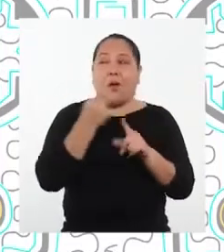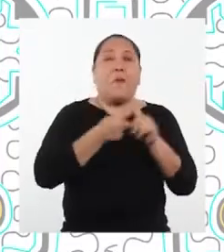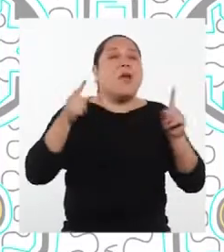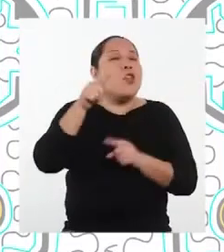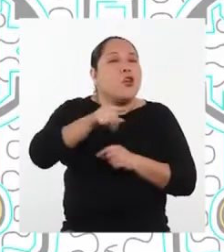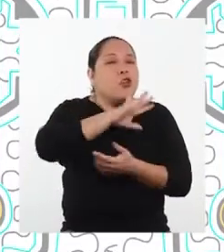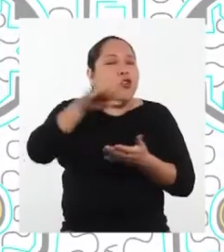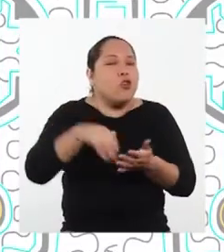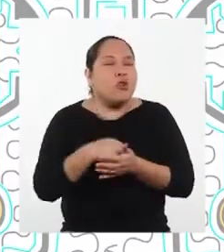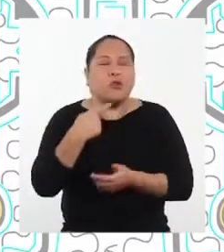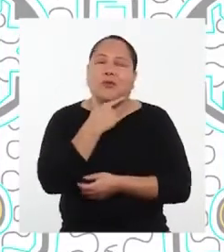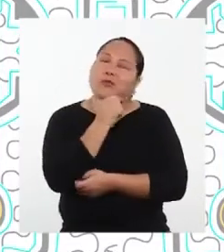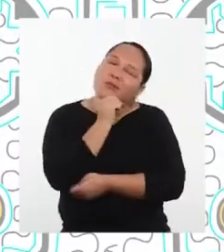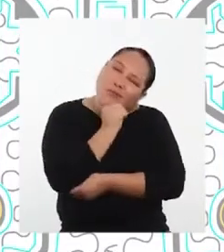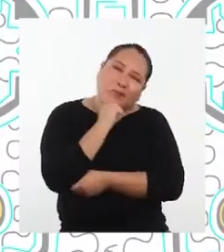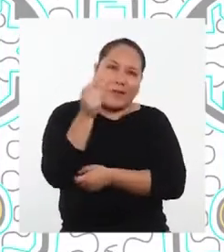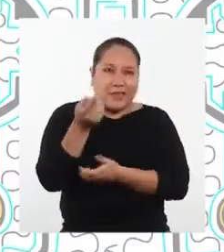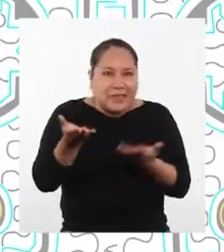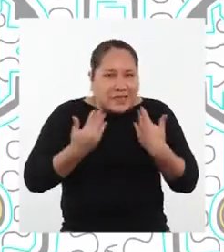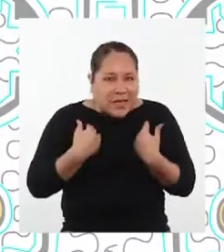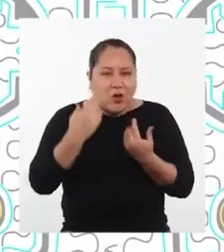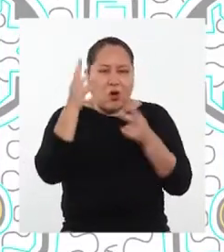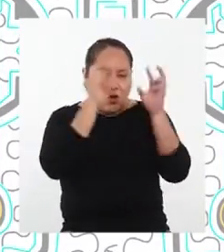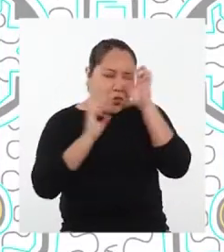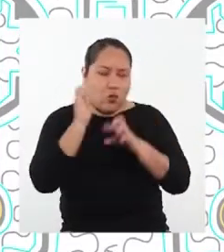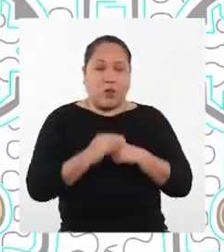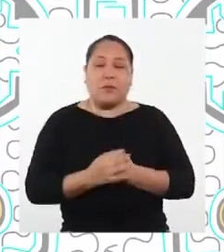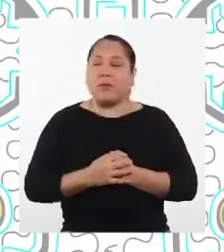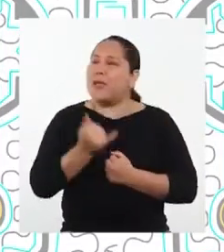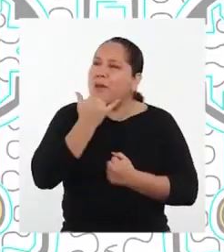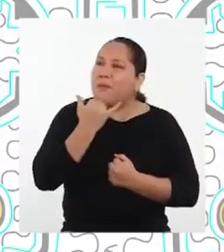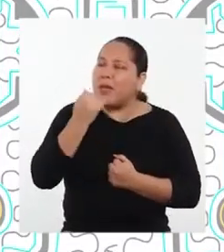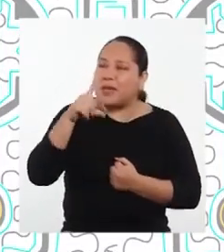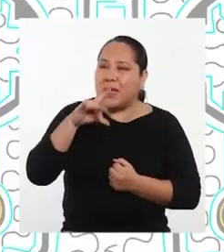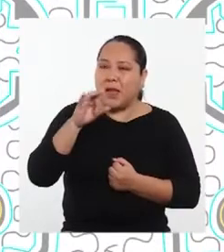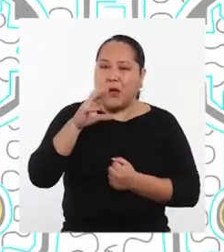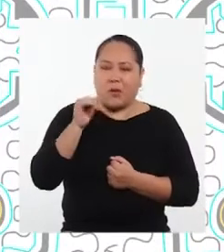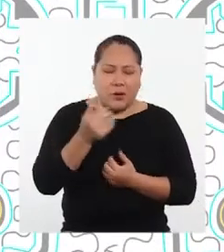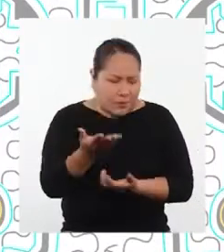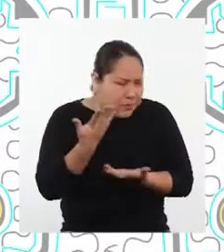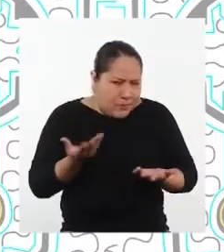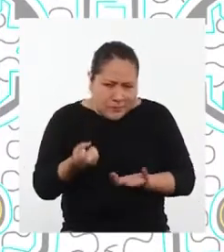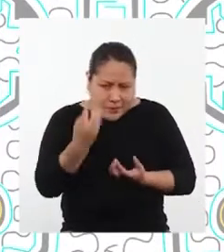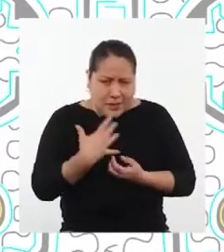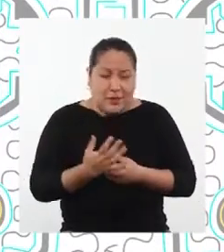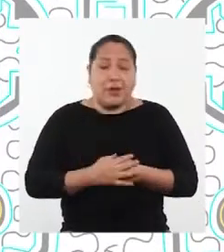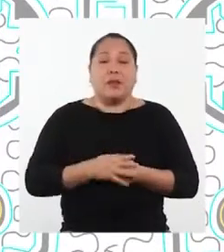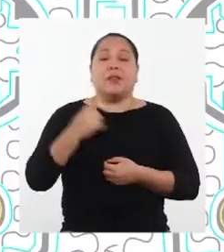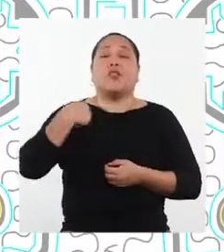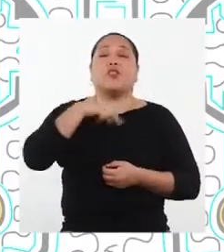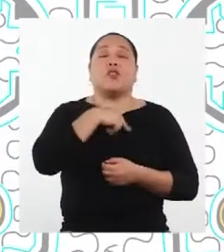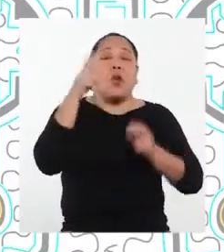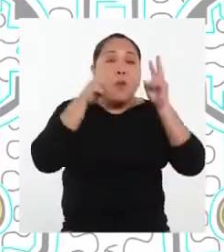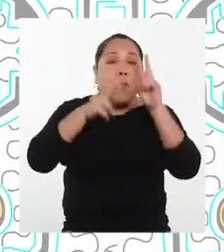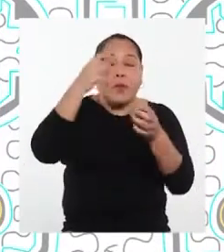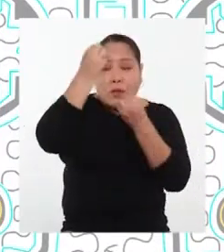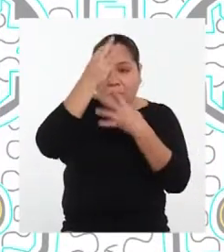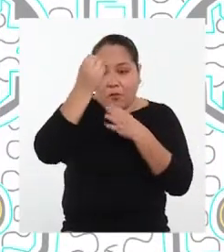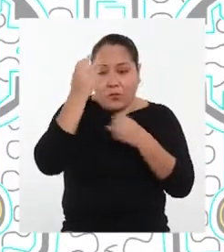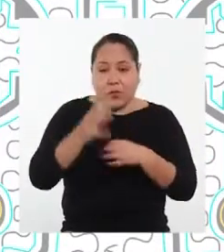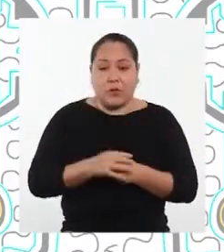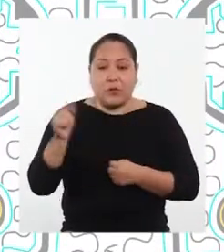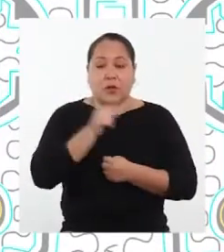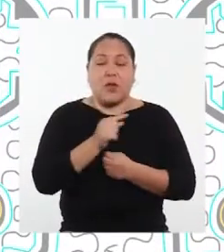perfección. Pero todo esto aún me deja una duda. ¿Qué ocurre, Laura? Sí, ¿qué pasa? Hemos